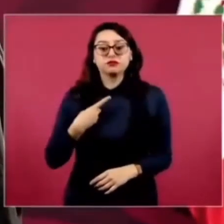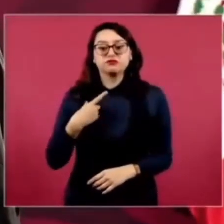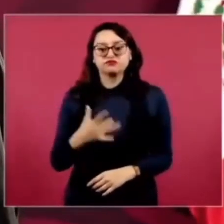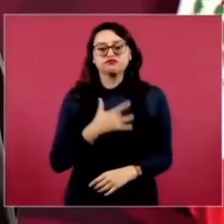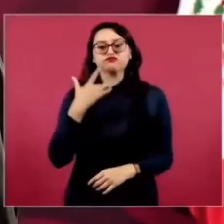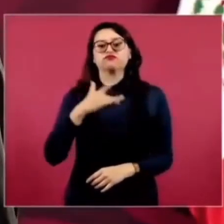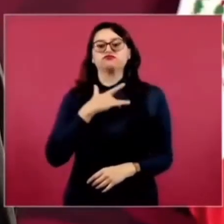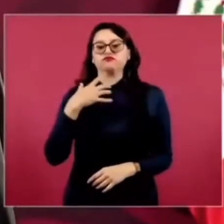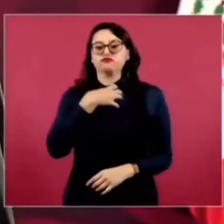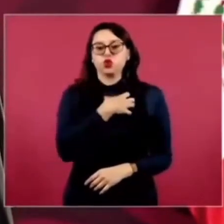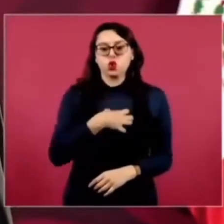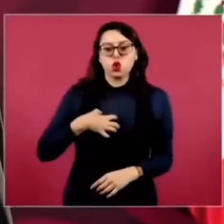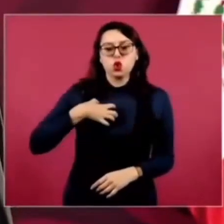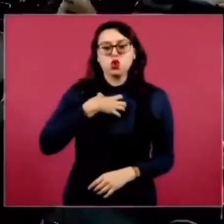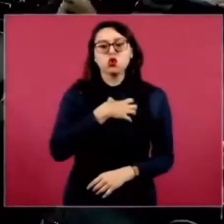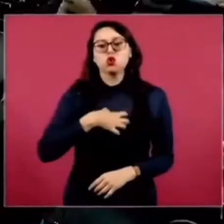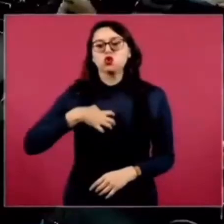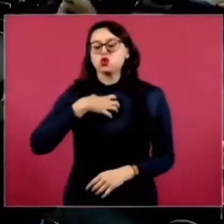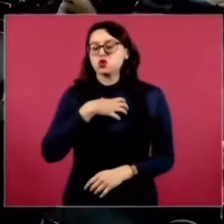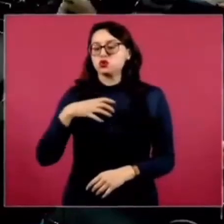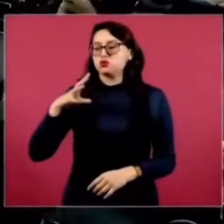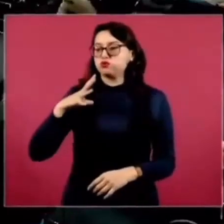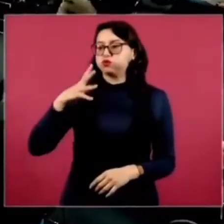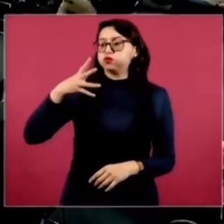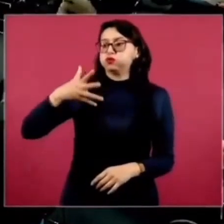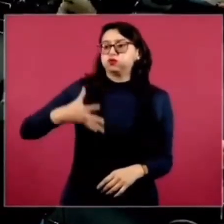sentirnos muy contentos porque México, en el